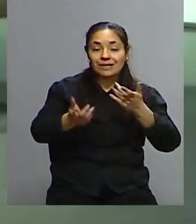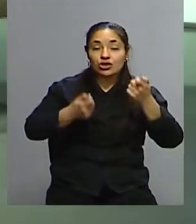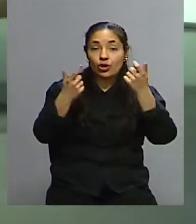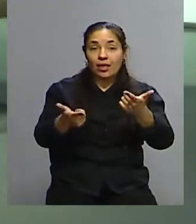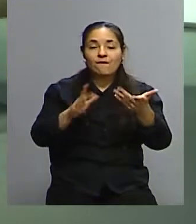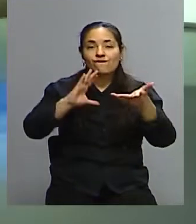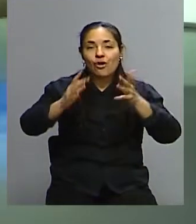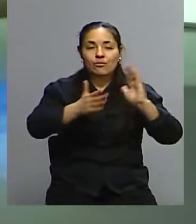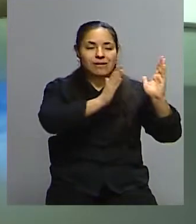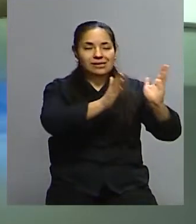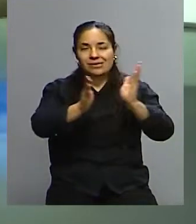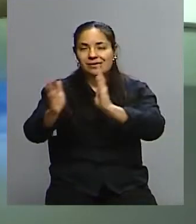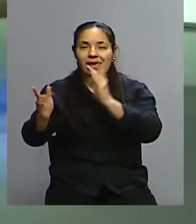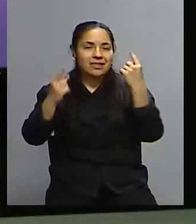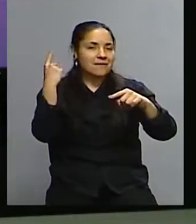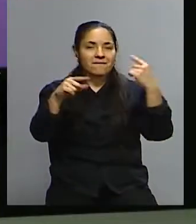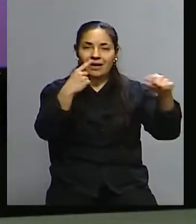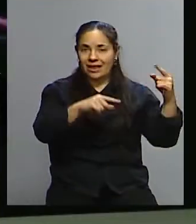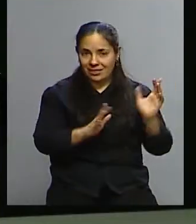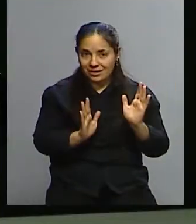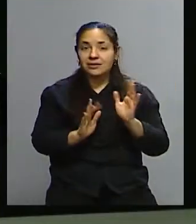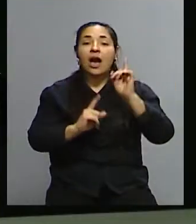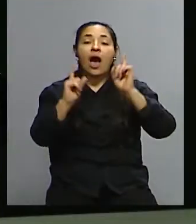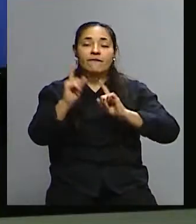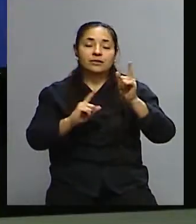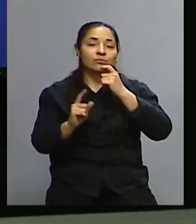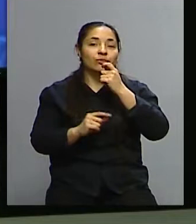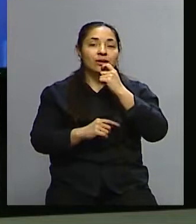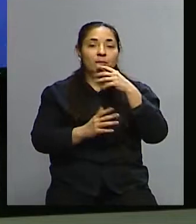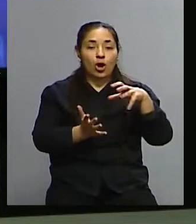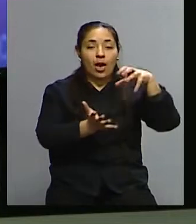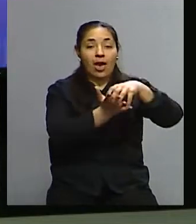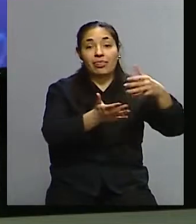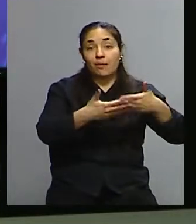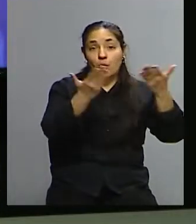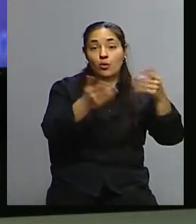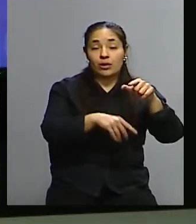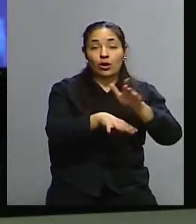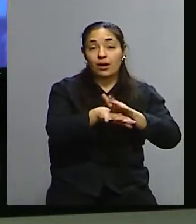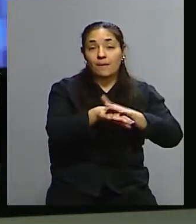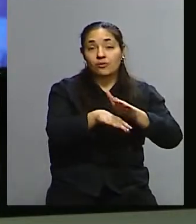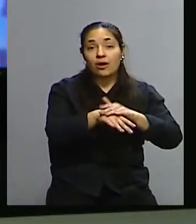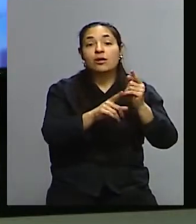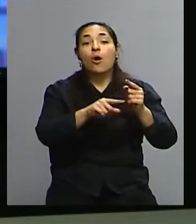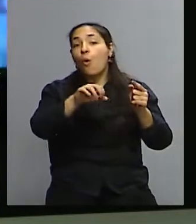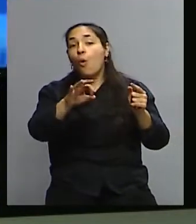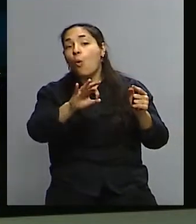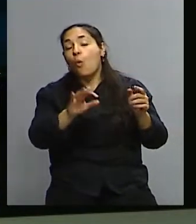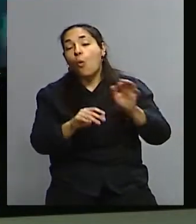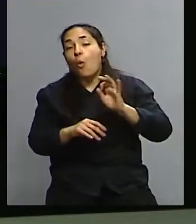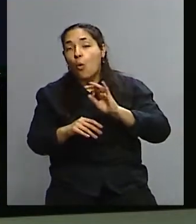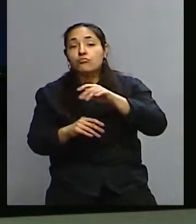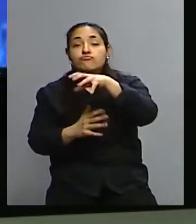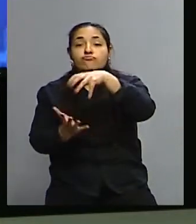distintas formas, con distintas formas jurídicas. A veces la forma jurídica es de un ente público o a veces de un ente privado. Y esto hay que